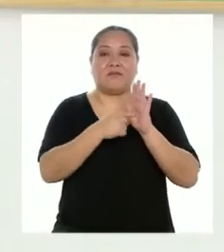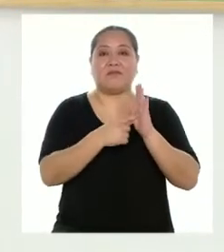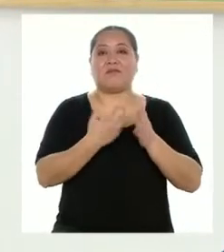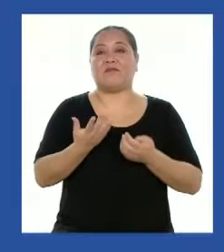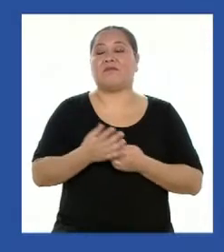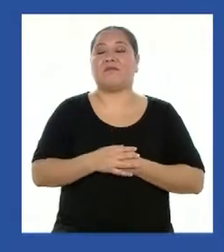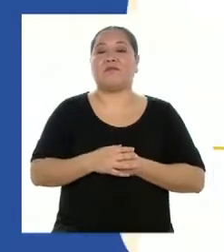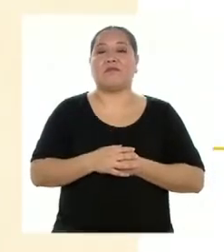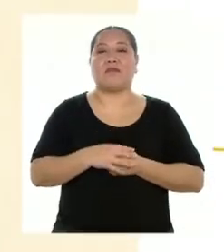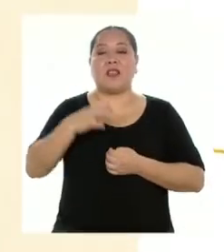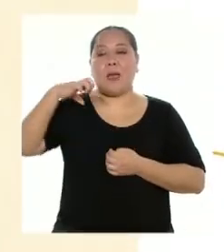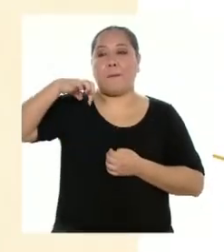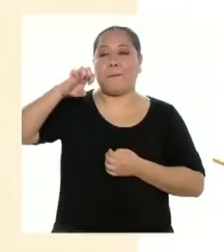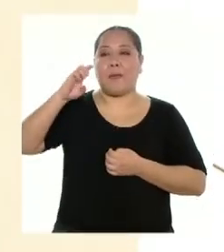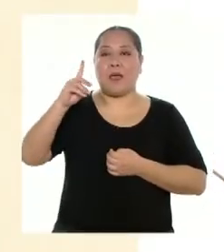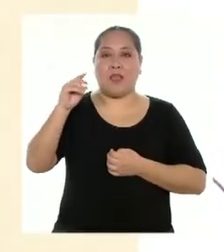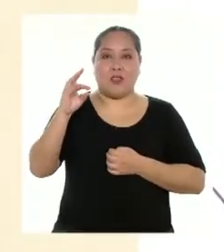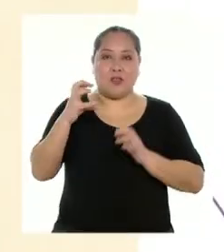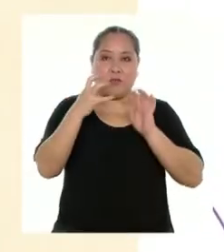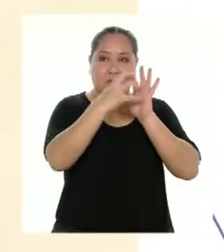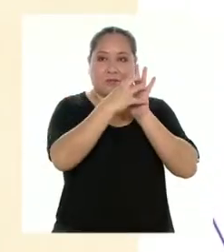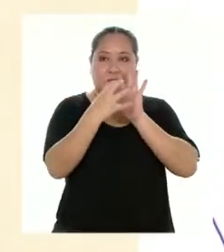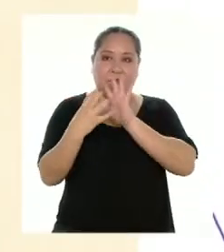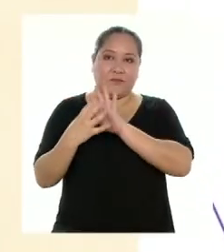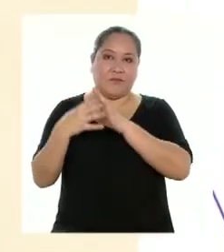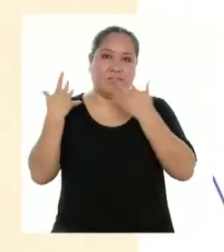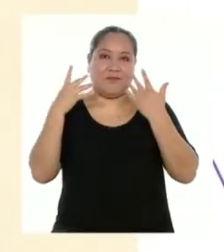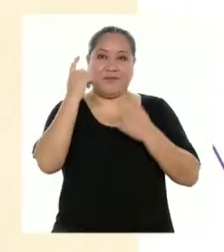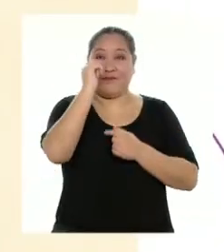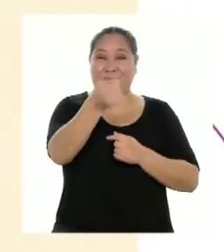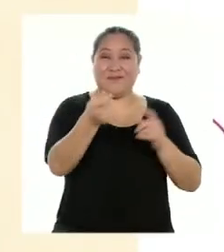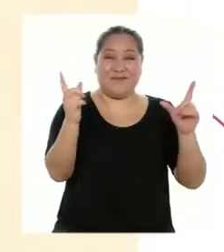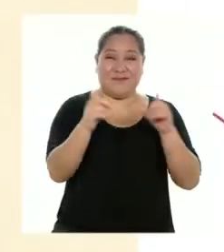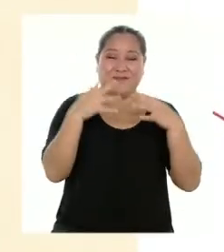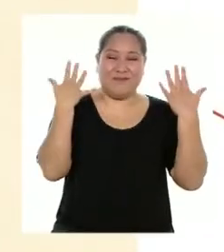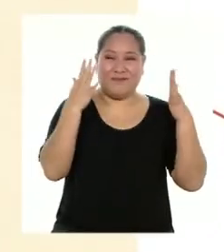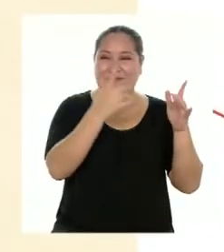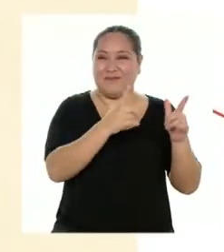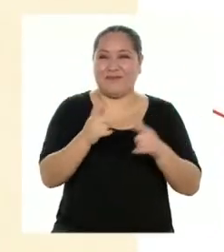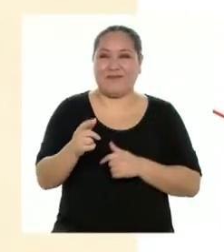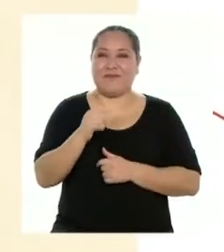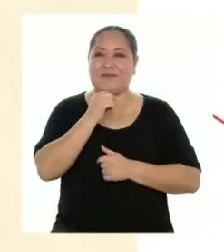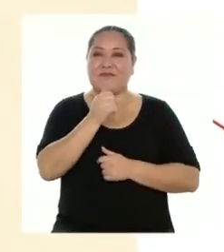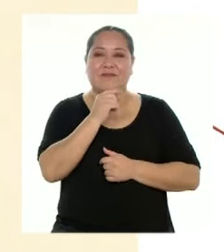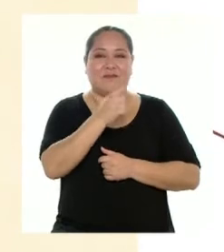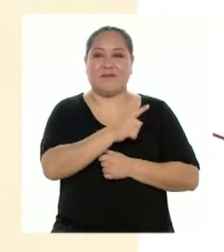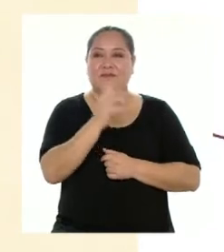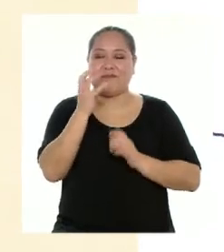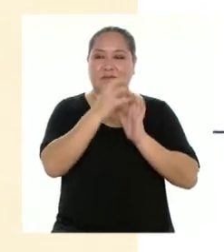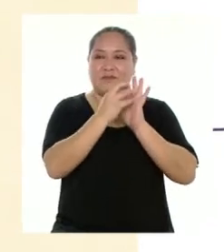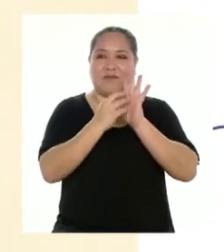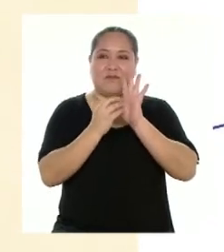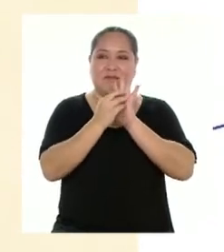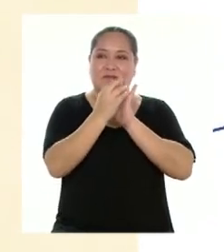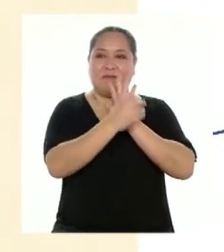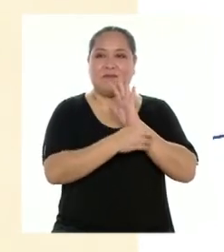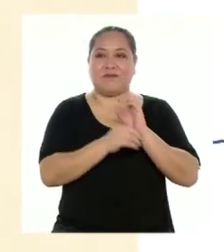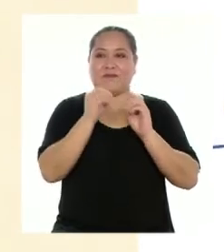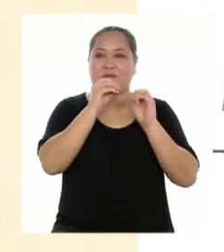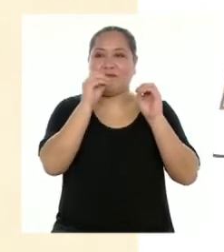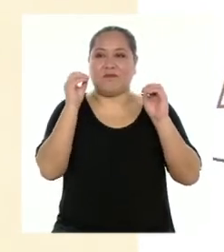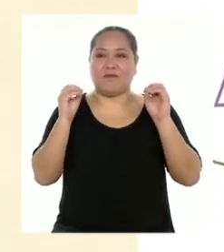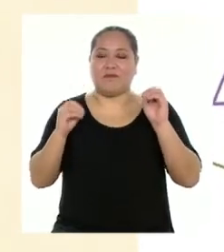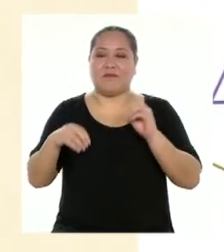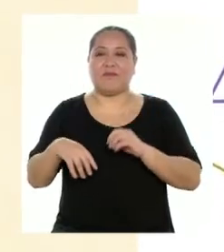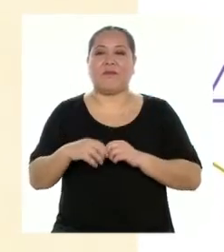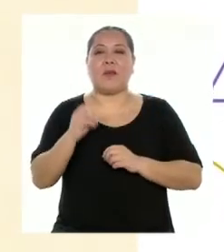Pedro Carlos. Gracias a la magia de la televisión ya lo tenemos aquí, pero aún no está listo. En cada ángulo colocaré el porcentaje